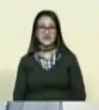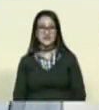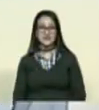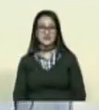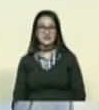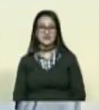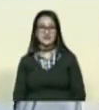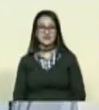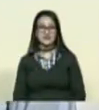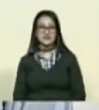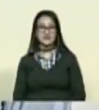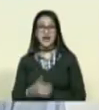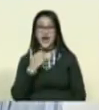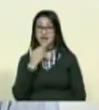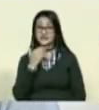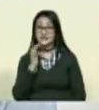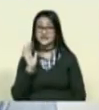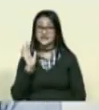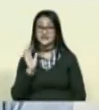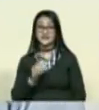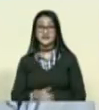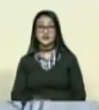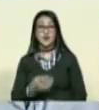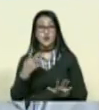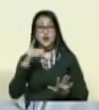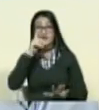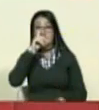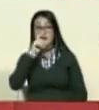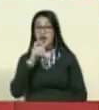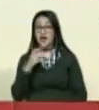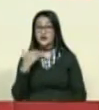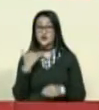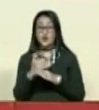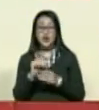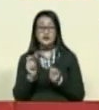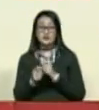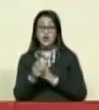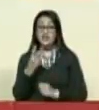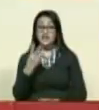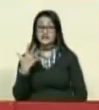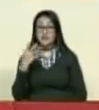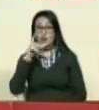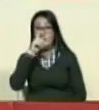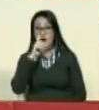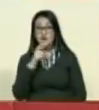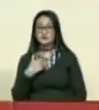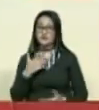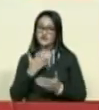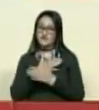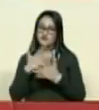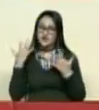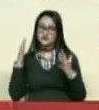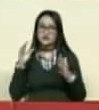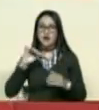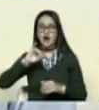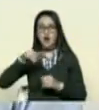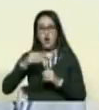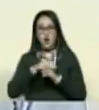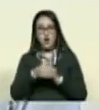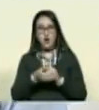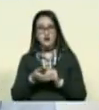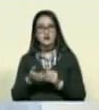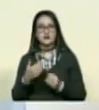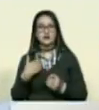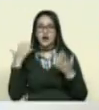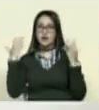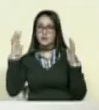¿sabes? Casi, ¿verdad? Porque estos 9 años han sido como 35. Quiero felicitar a Jorge Rodríguez y que le